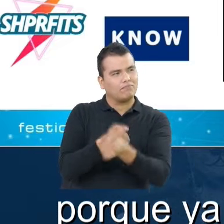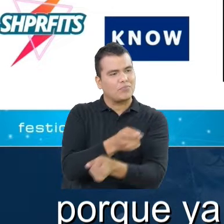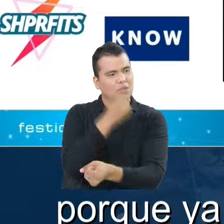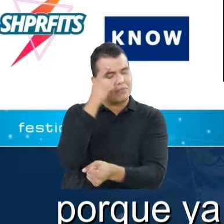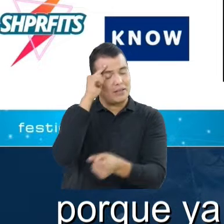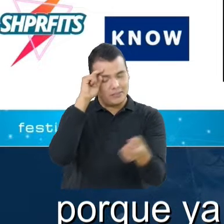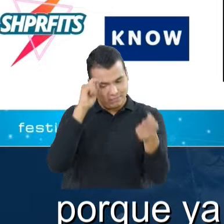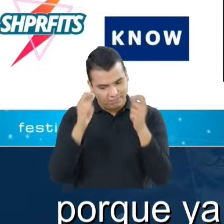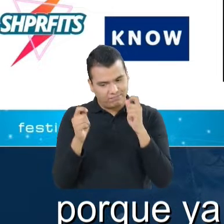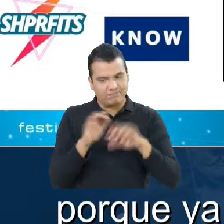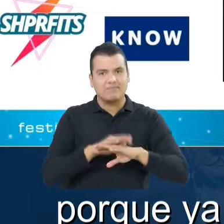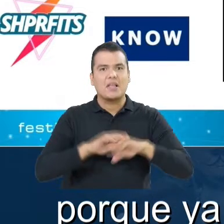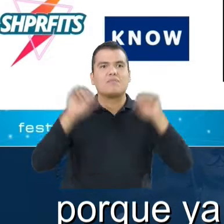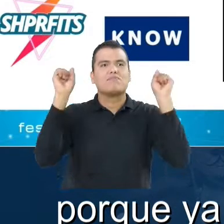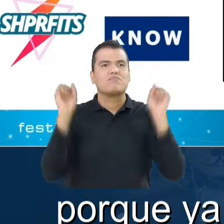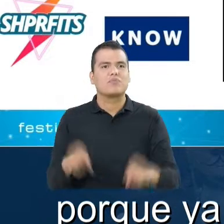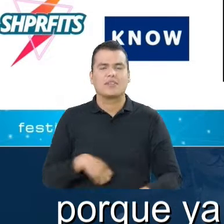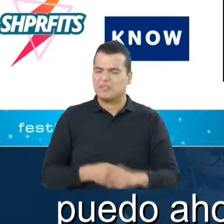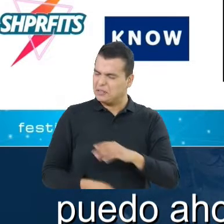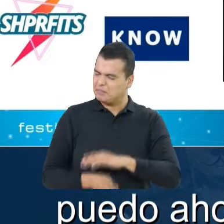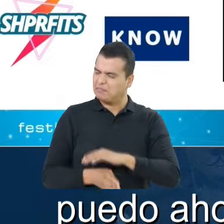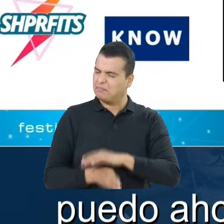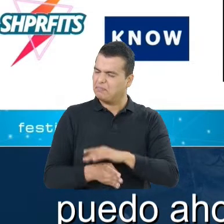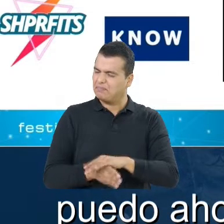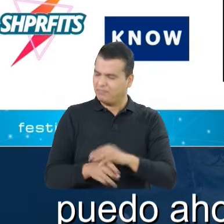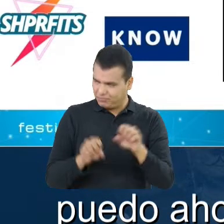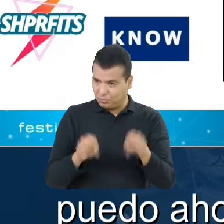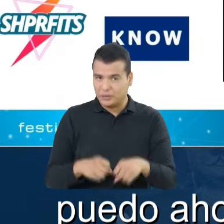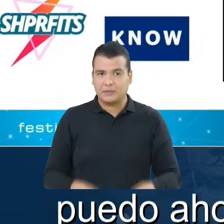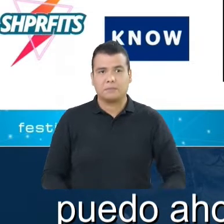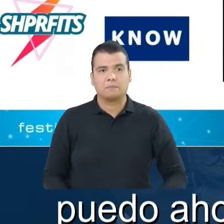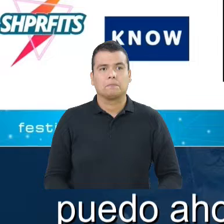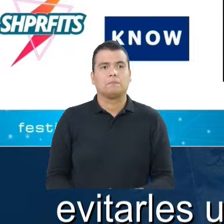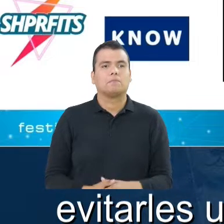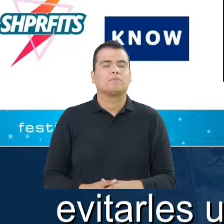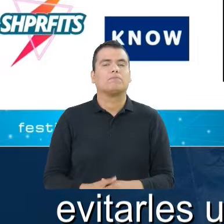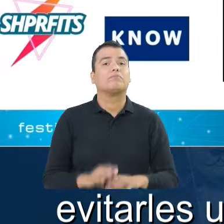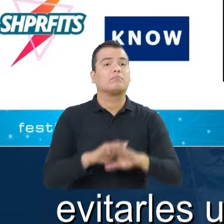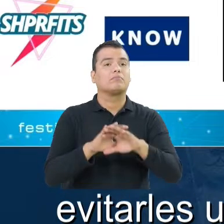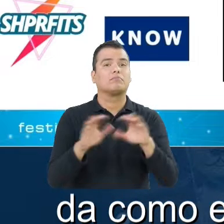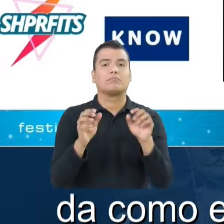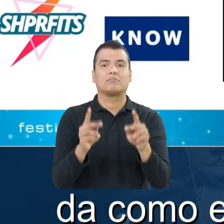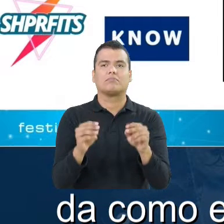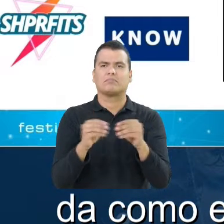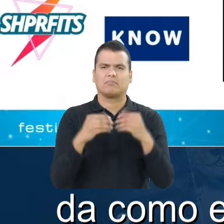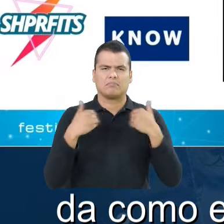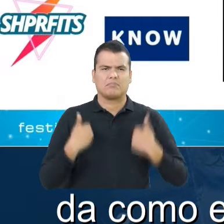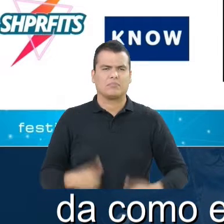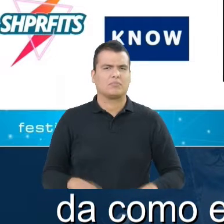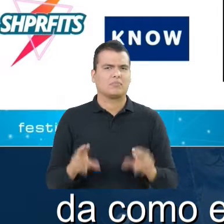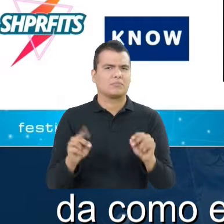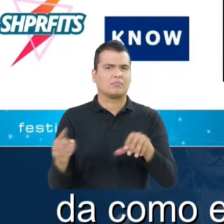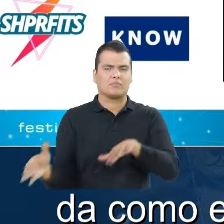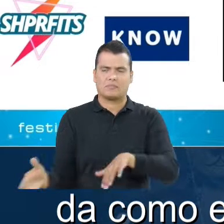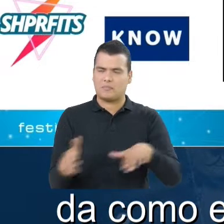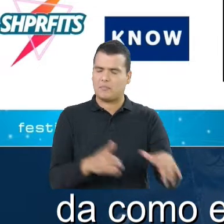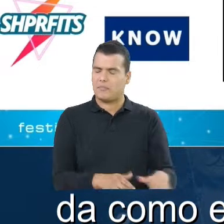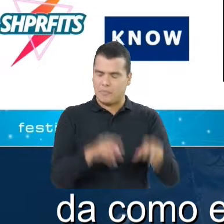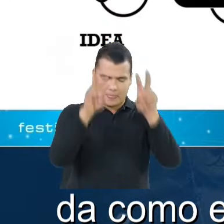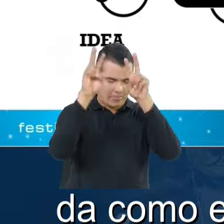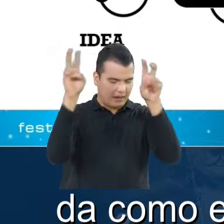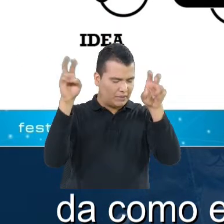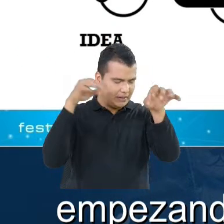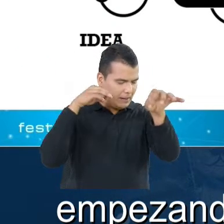evitarles unos cuantos golpes que uno se da como emprendedor cuando está empezando. Listo, ya no hablemos más de mí, hablemos del tema de lo que nos importa y lo que